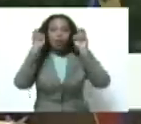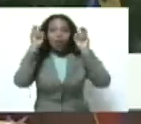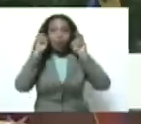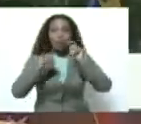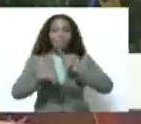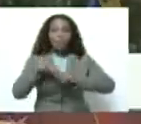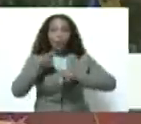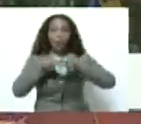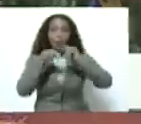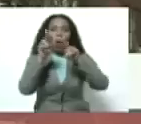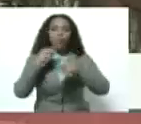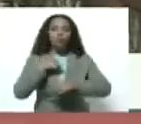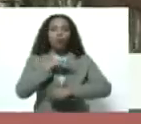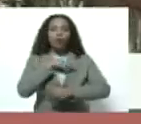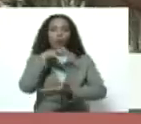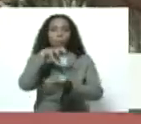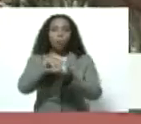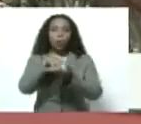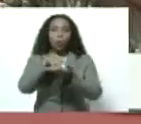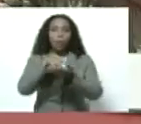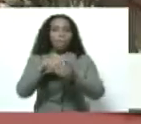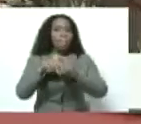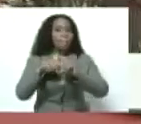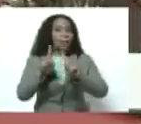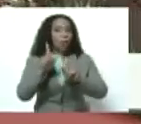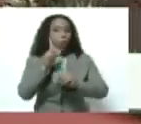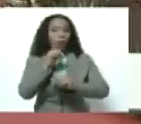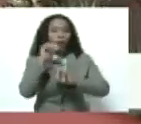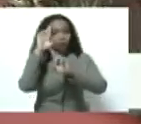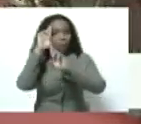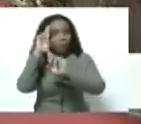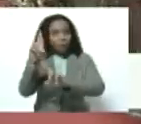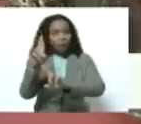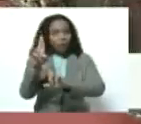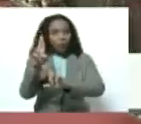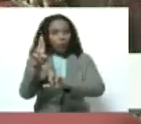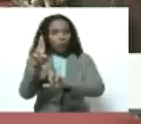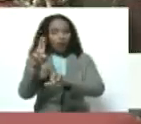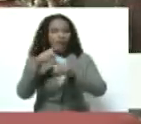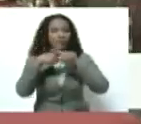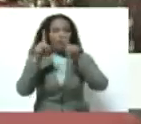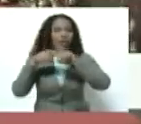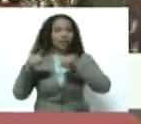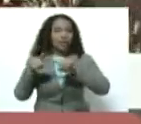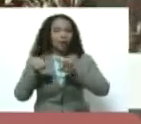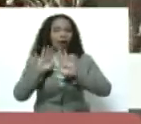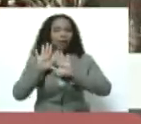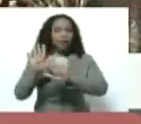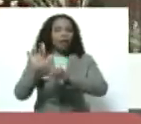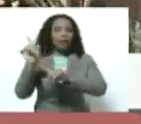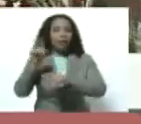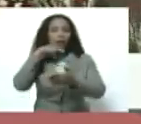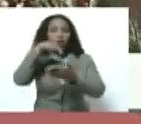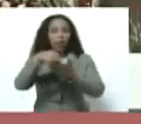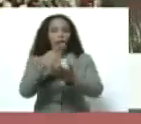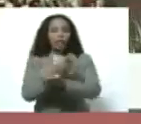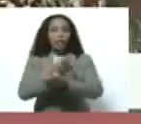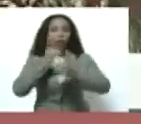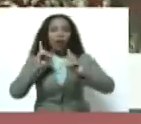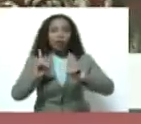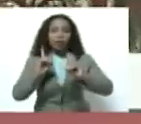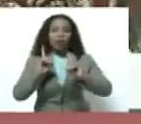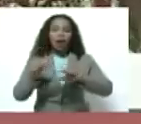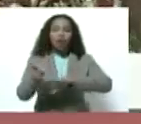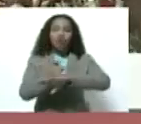constructiva con nuestra región, pero irrespetan las diferencias. Así, en nombre de la democracia,